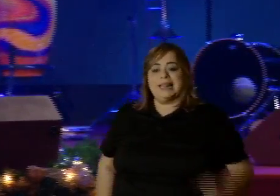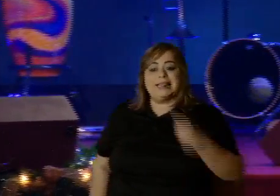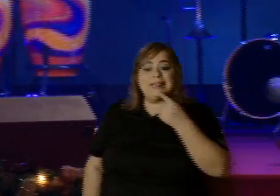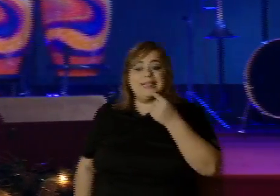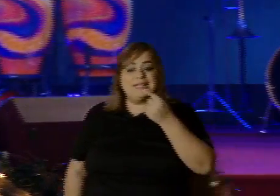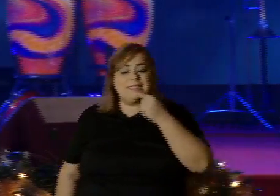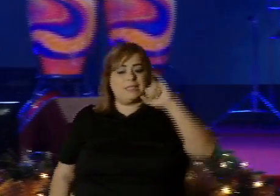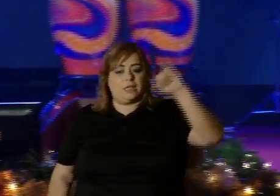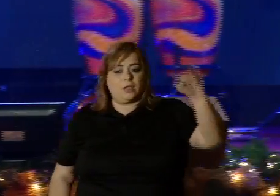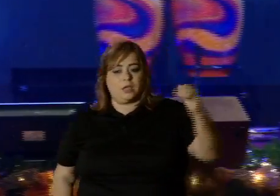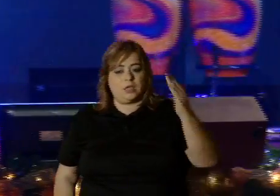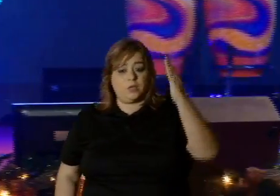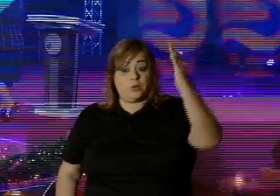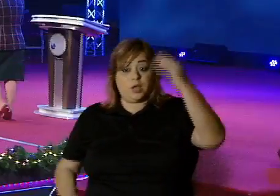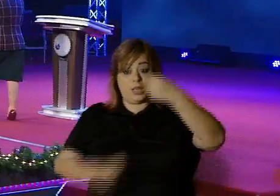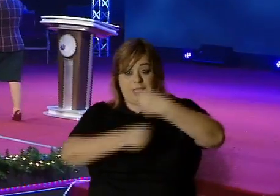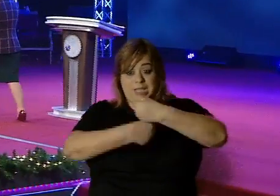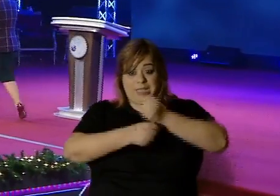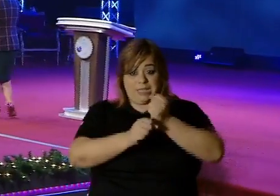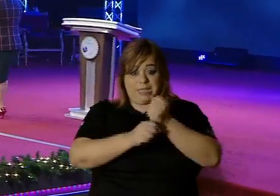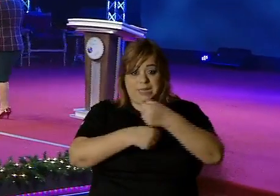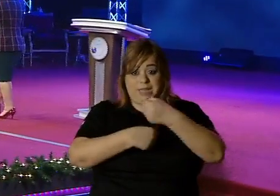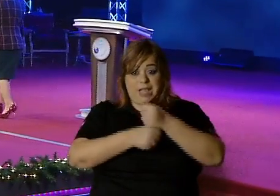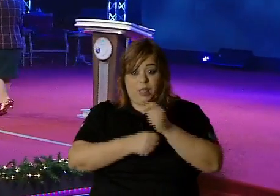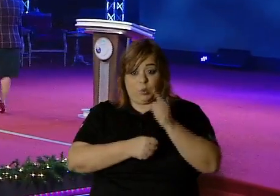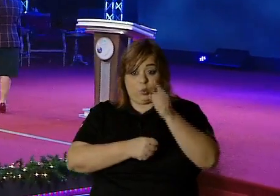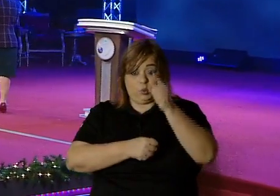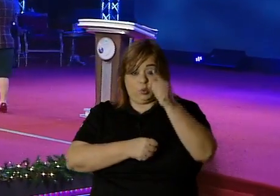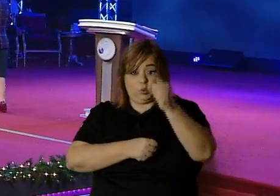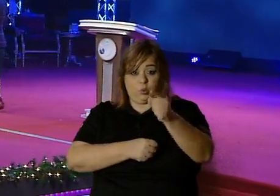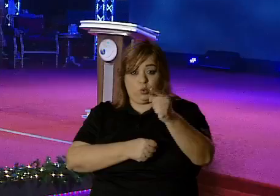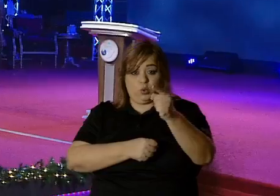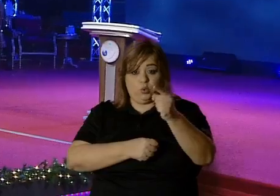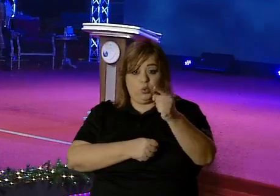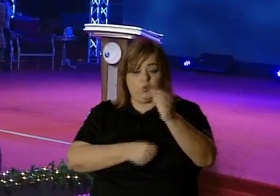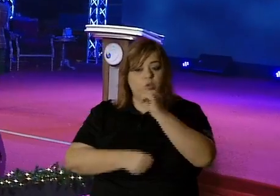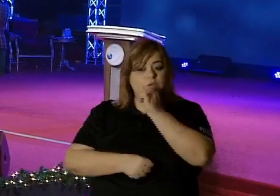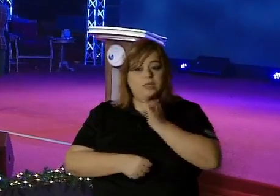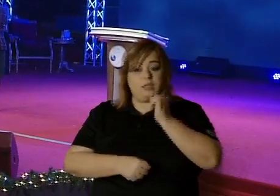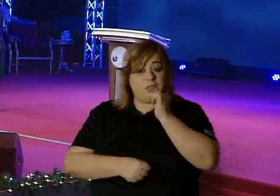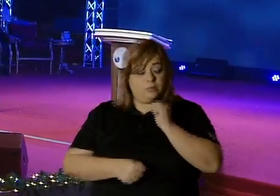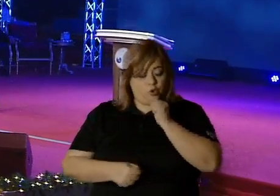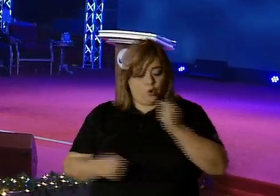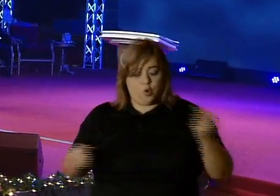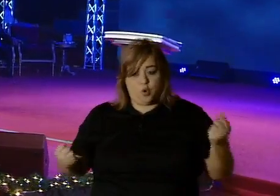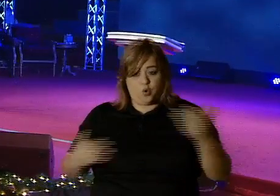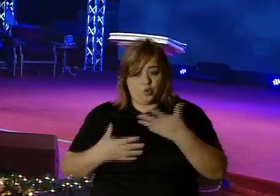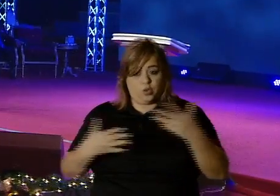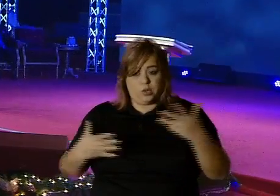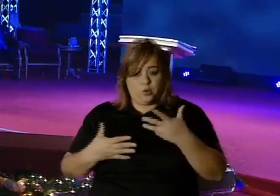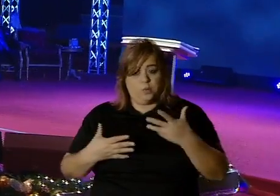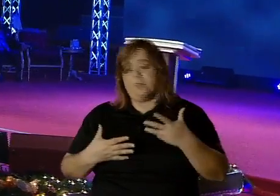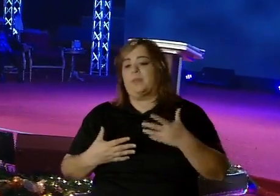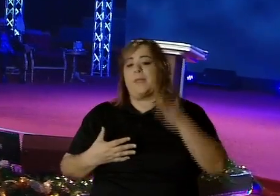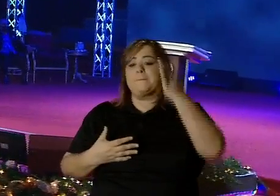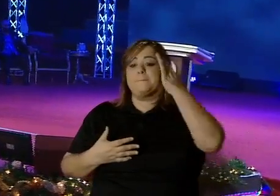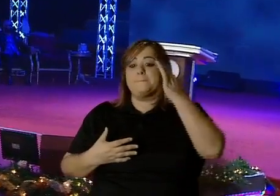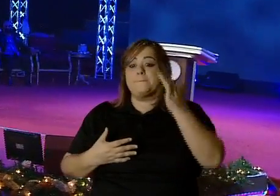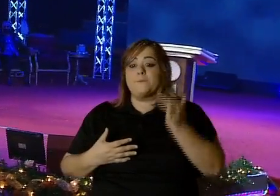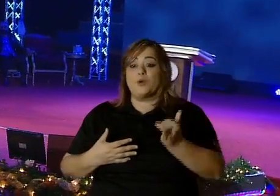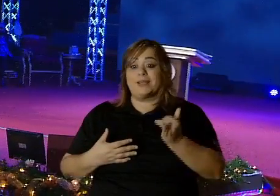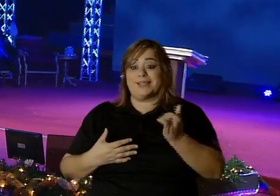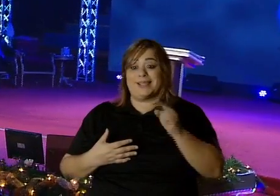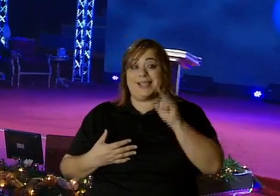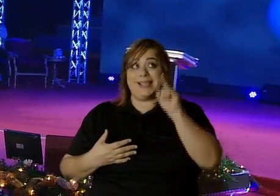Jehová. Creador tuyo, formador tuyo, oh Israel, no temas porque yo te compré. Estabas a la